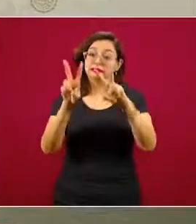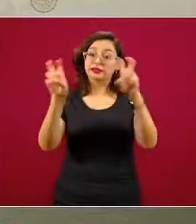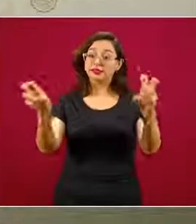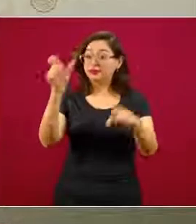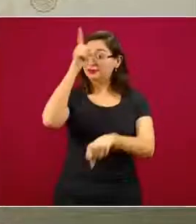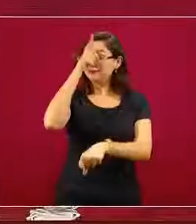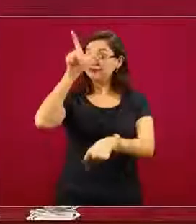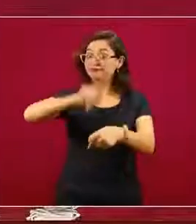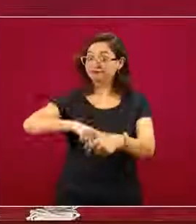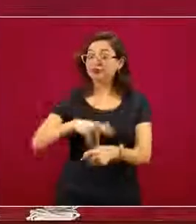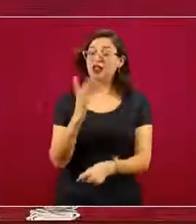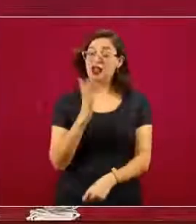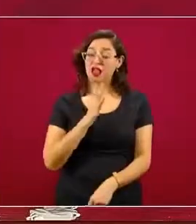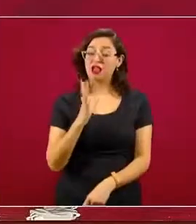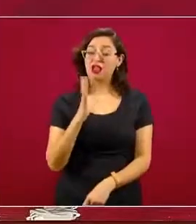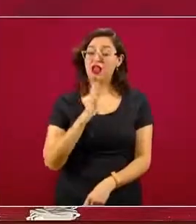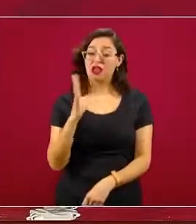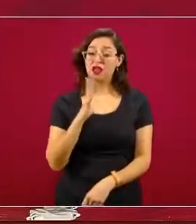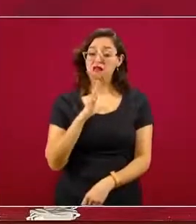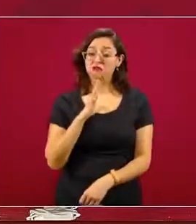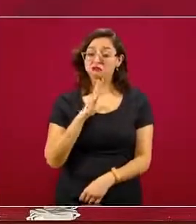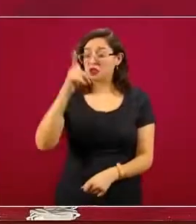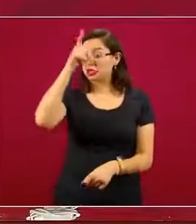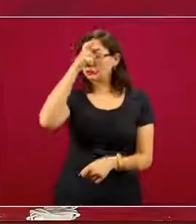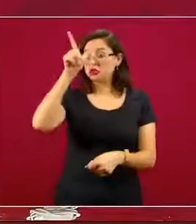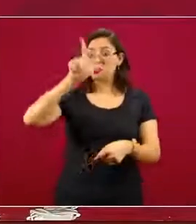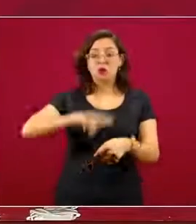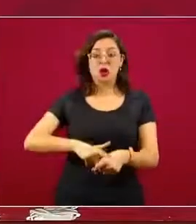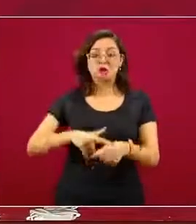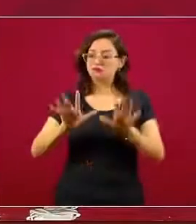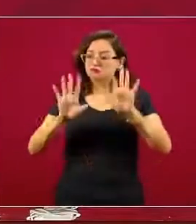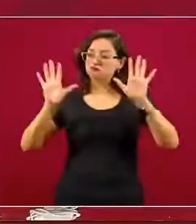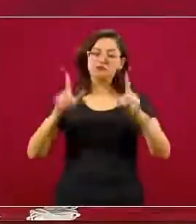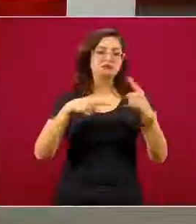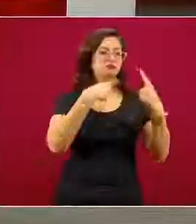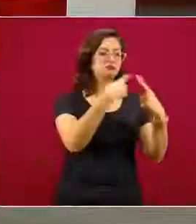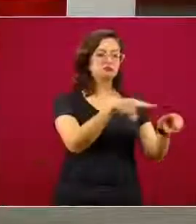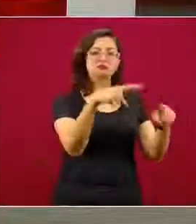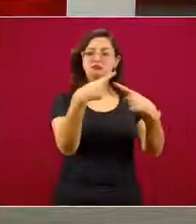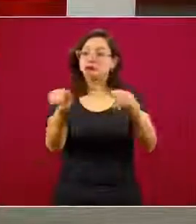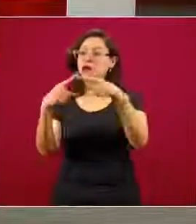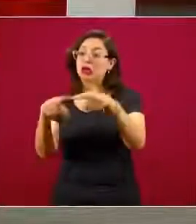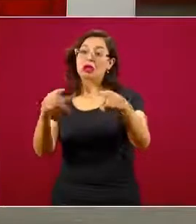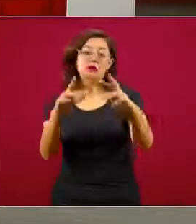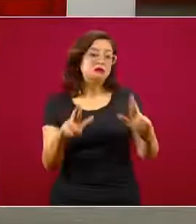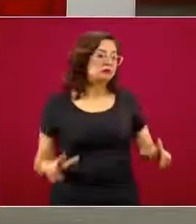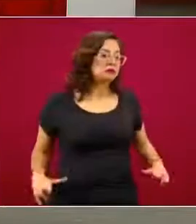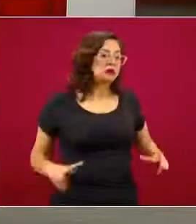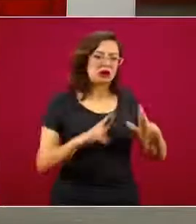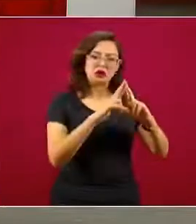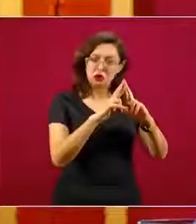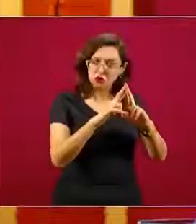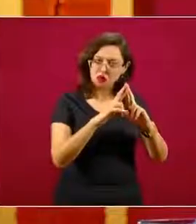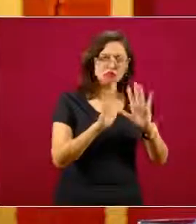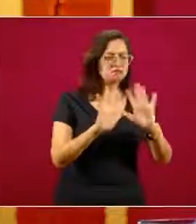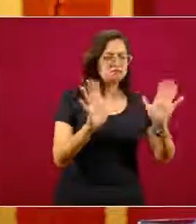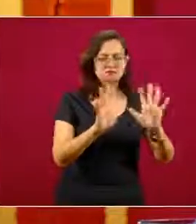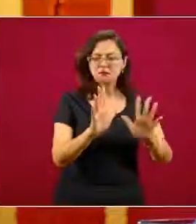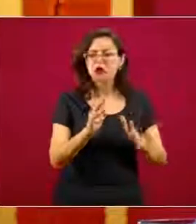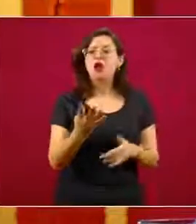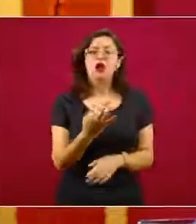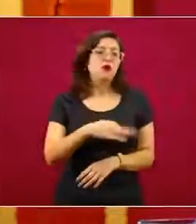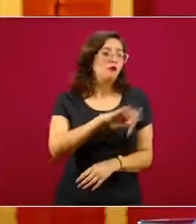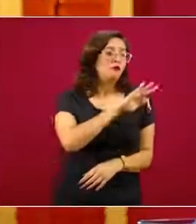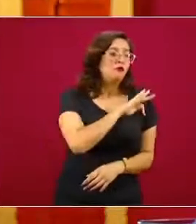espirituales de cualquier denominación y no necesariamente representadas en forma de una religión, cualquier fe,